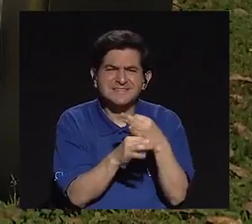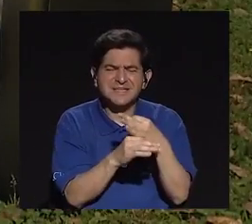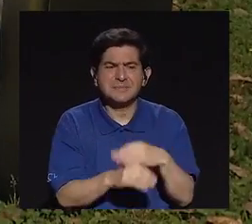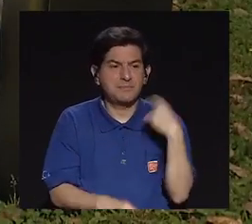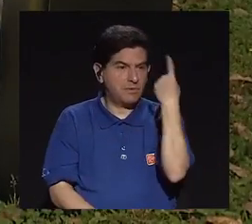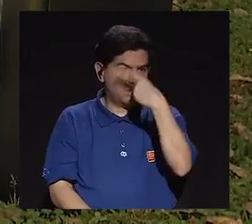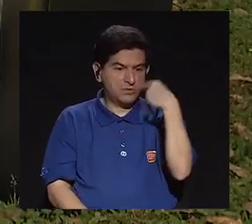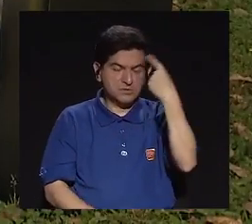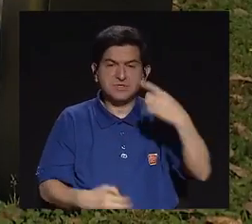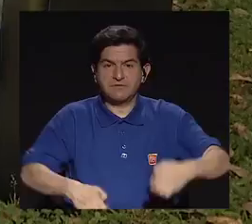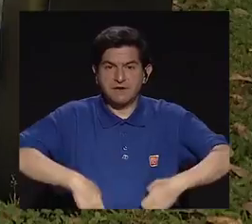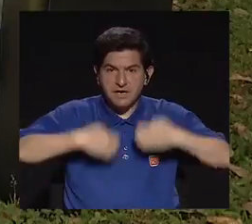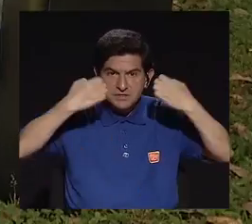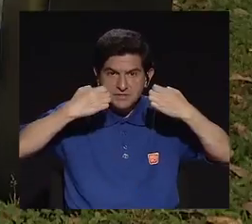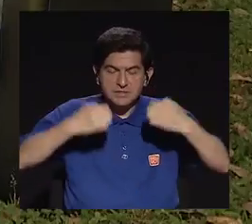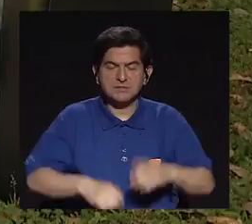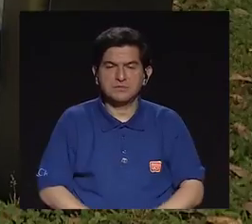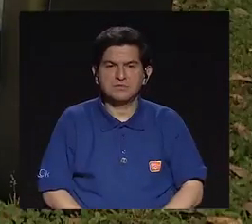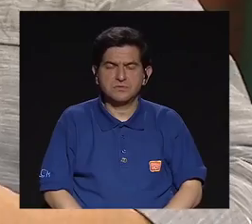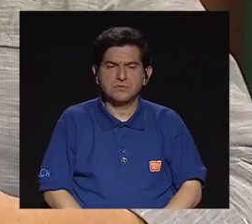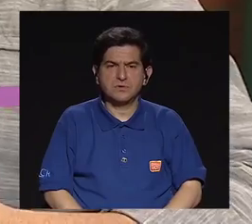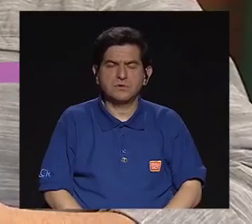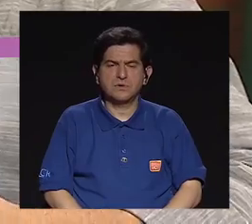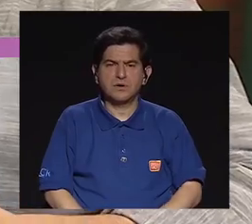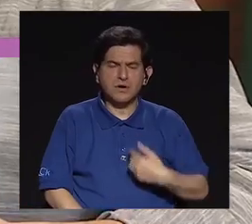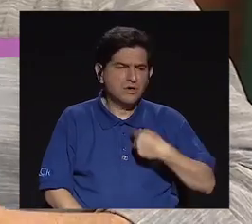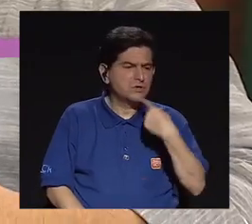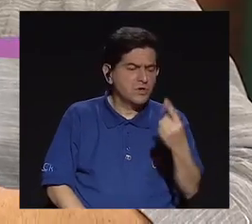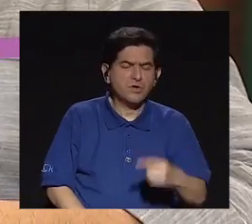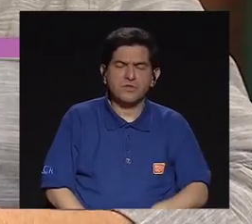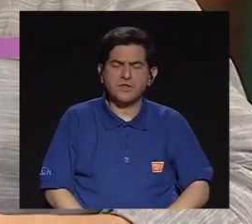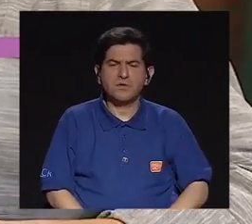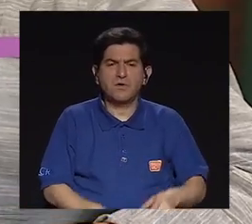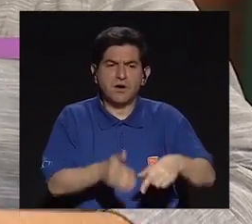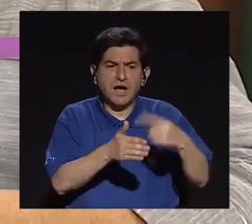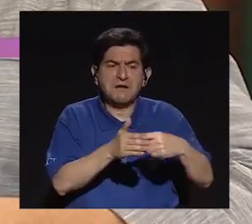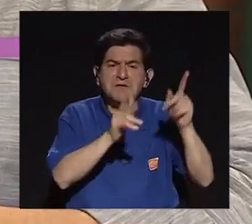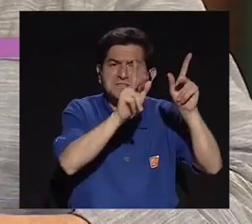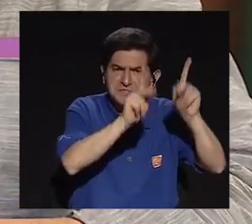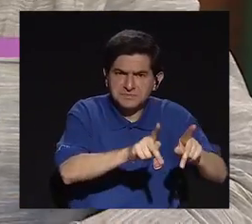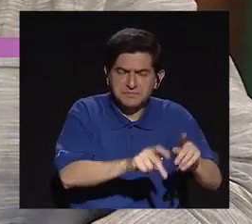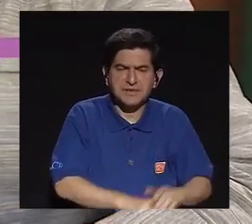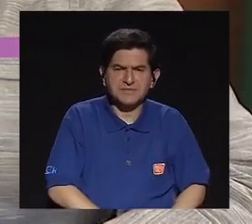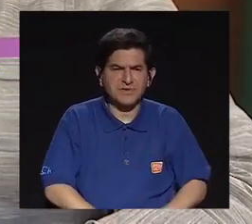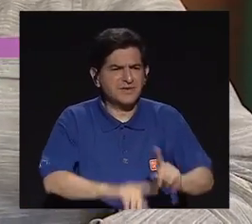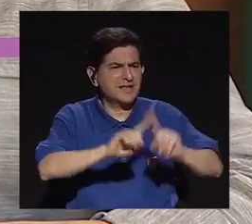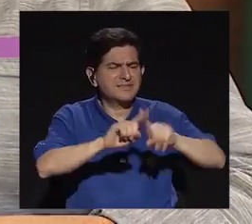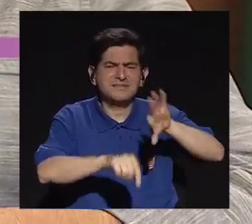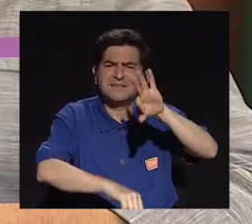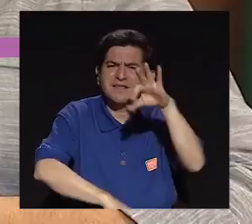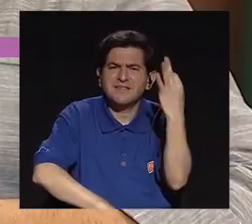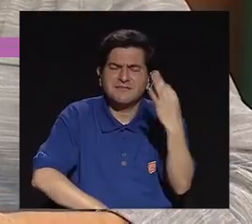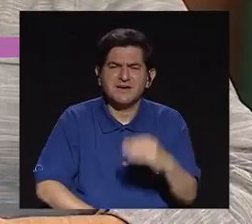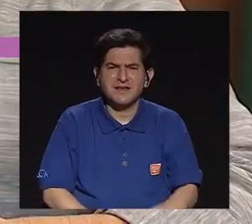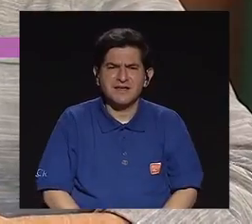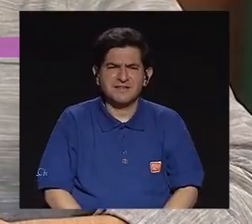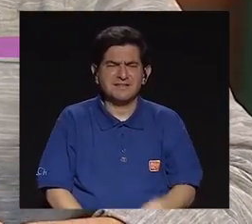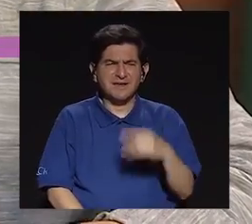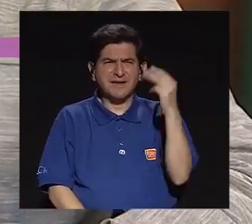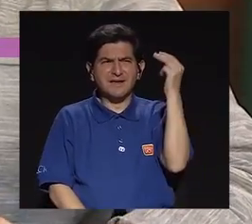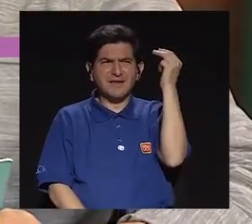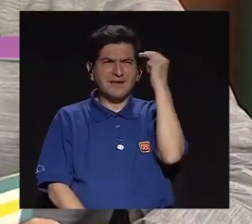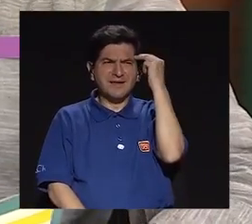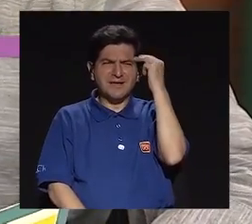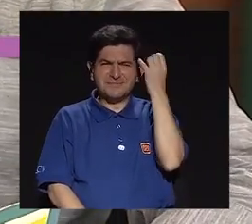tales de vértigo desde su origen. Esto porque en no pocas ocasiones los pacientes, pues de alguna u otra manera, se les queda